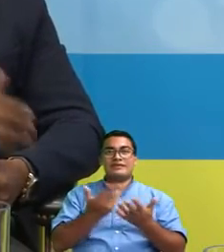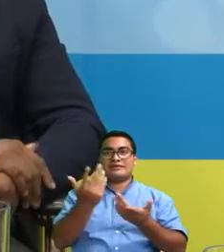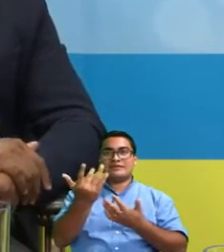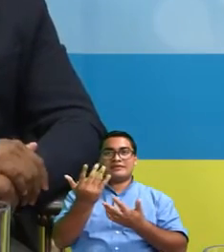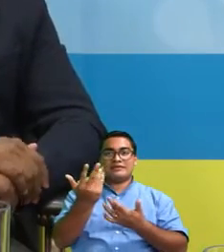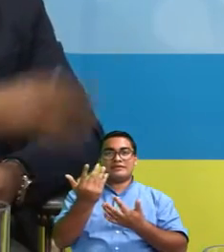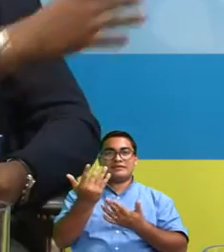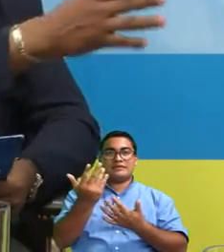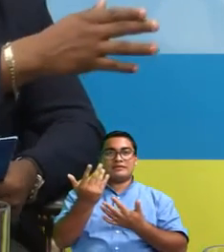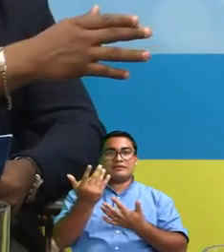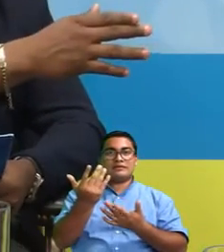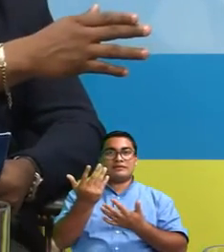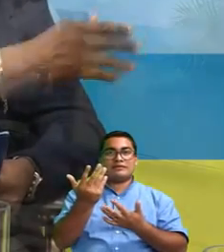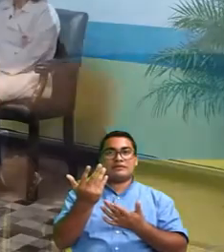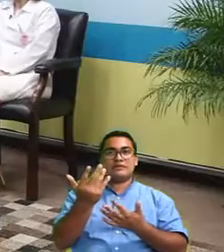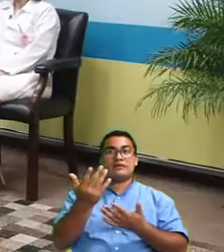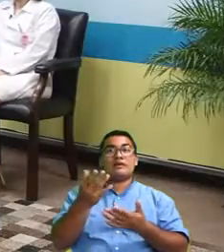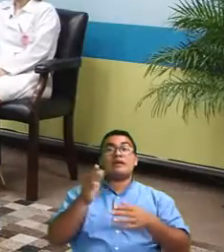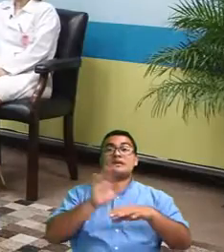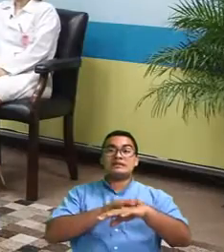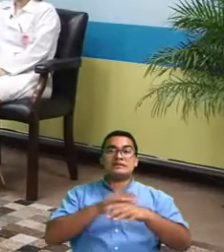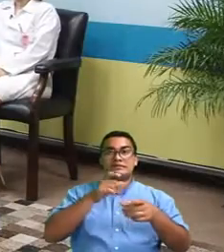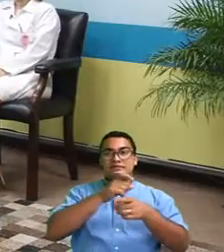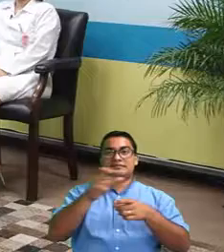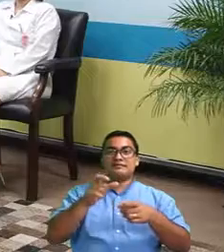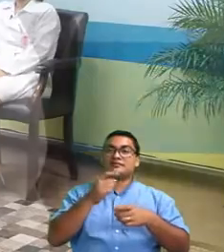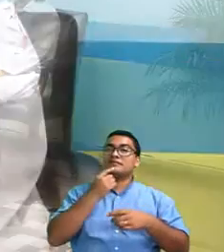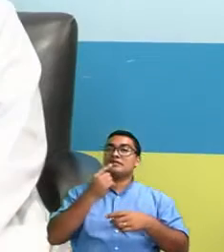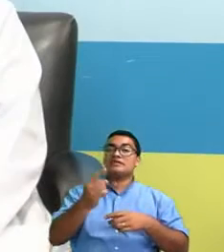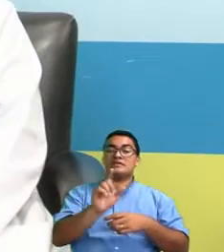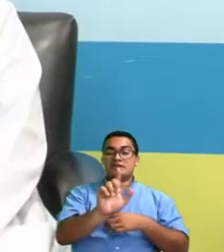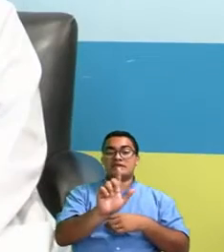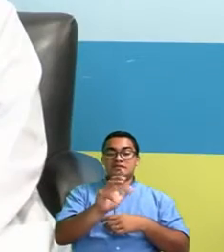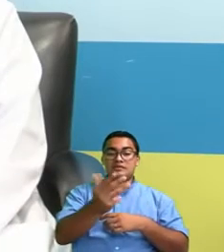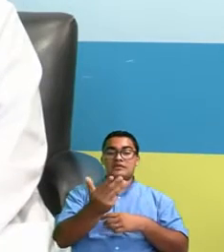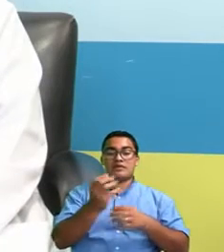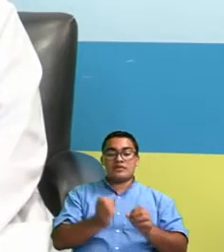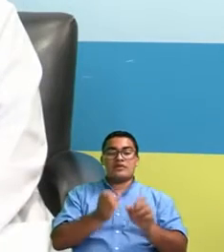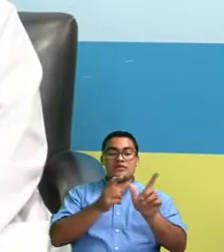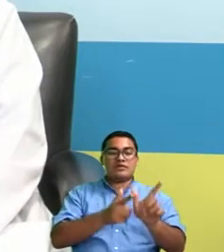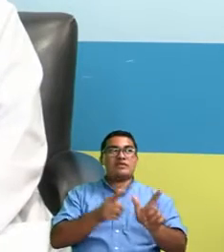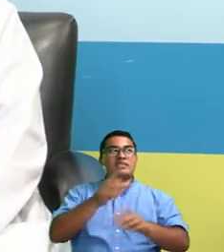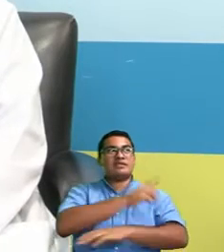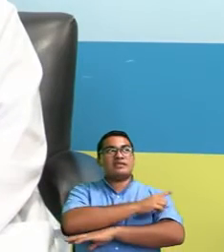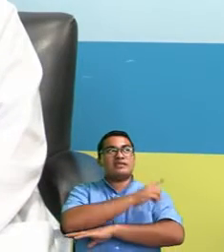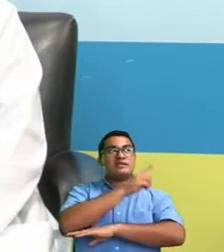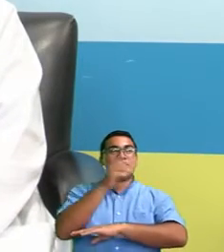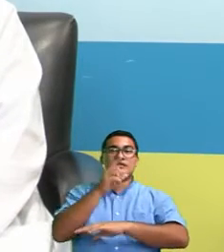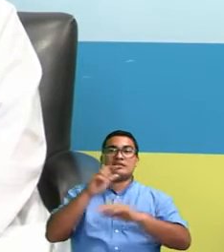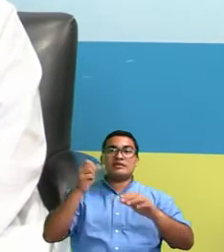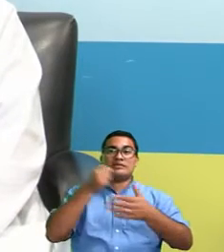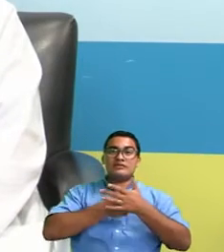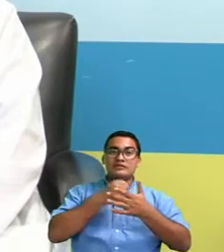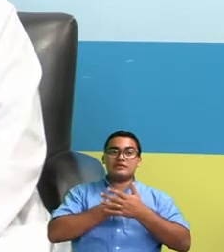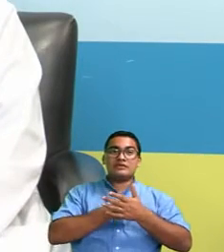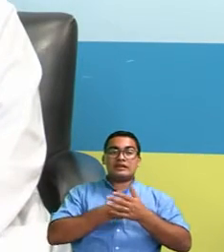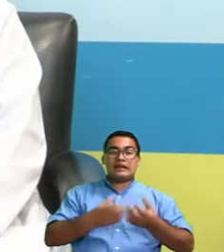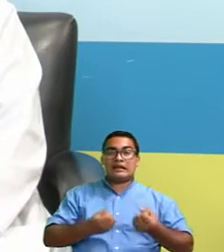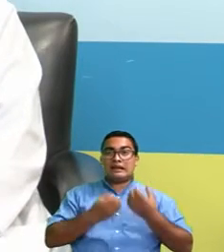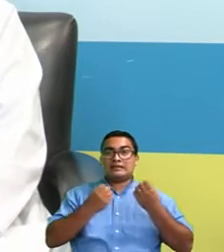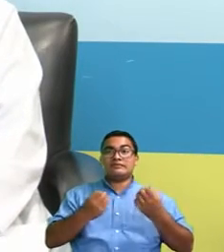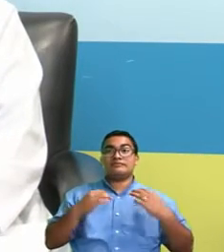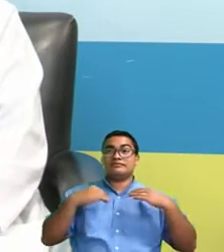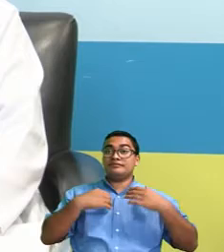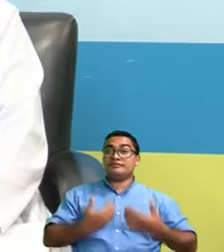esperamos. Una invitación tiene rápidamente. Sí, este 19 de octubre que se celebra, ¿verdad?, la lucha contra el cáncer de mama,